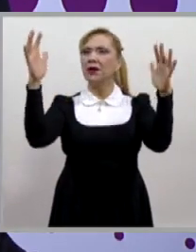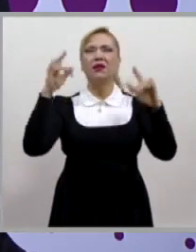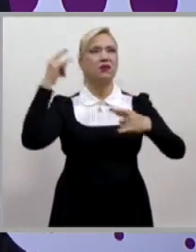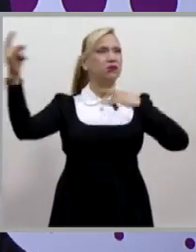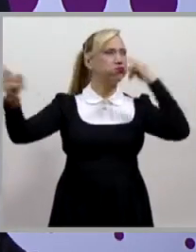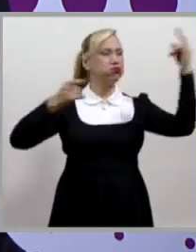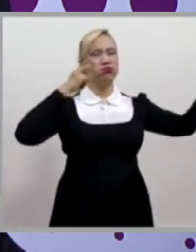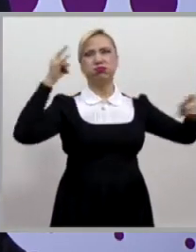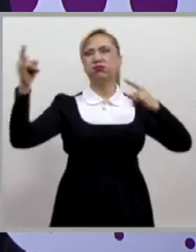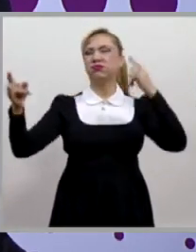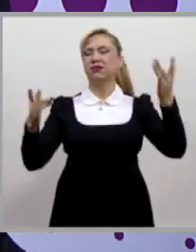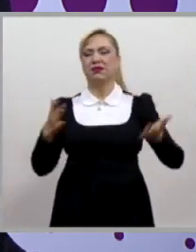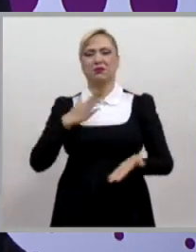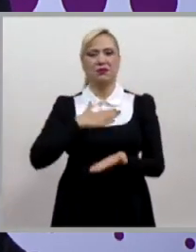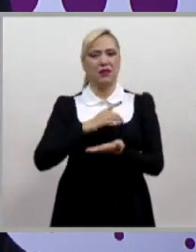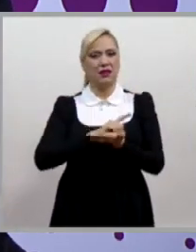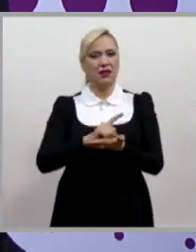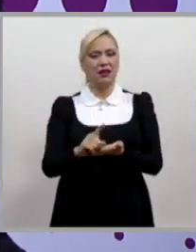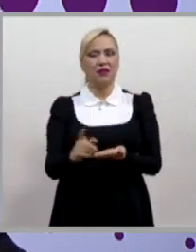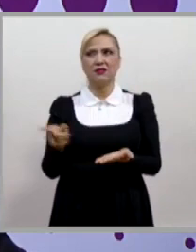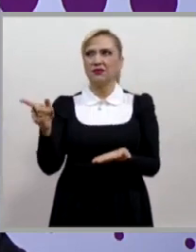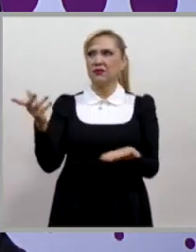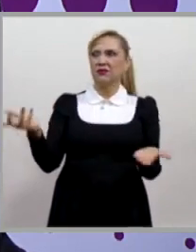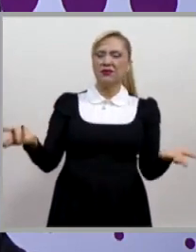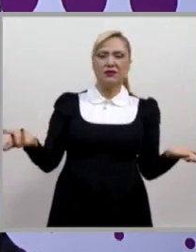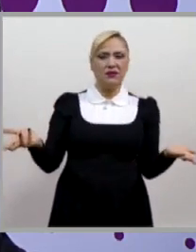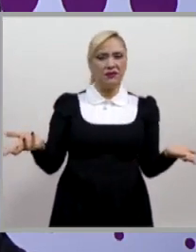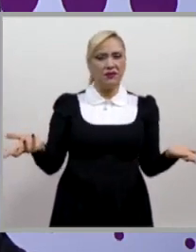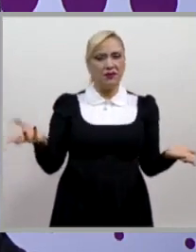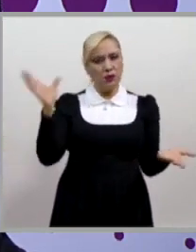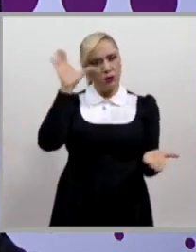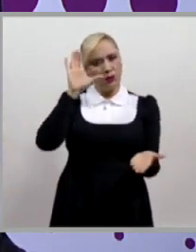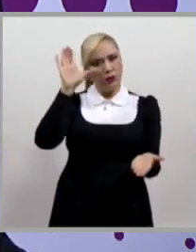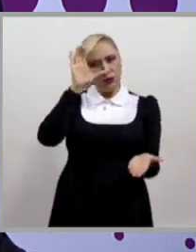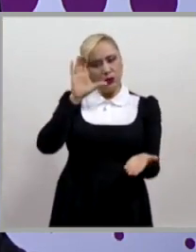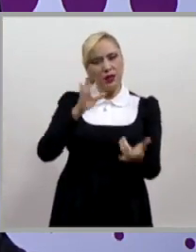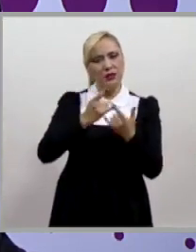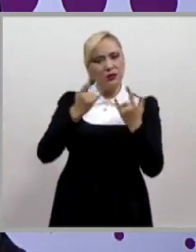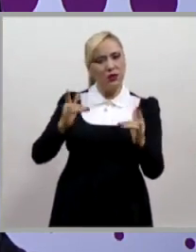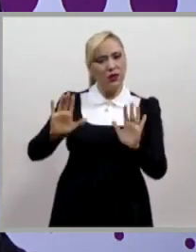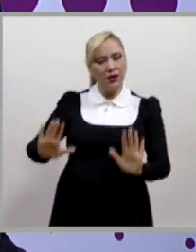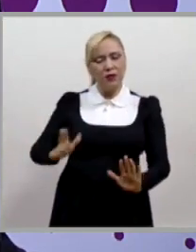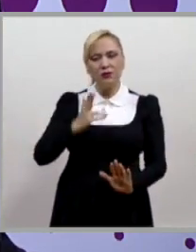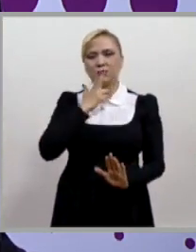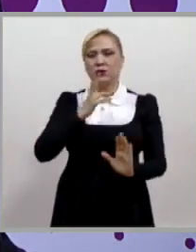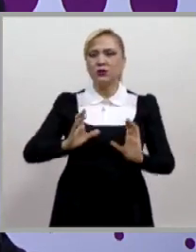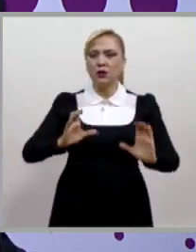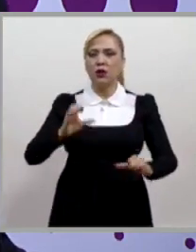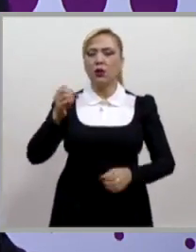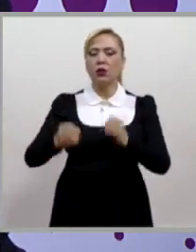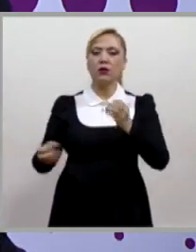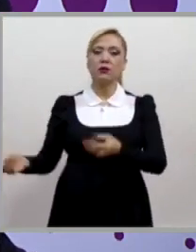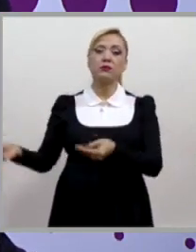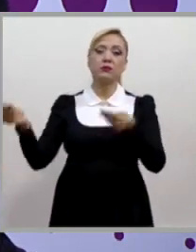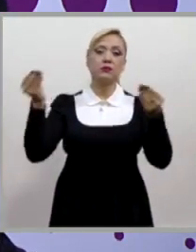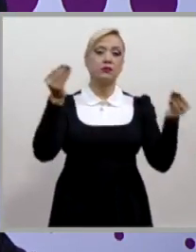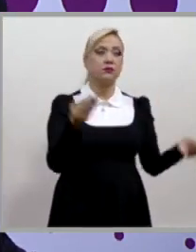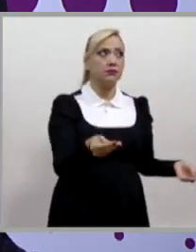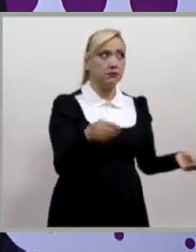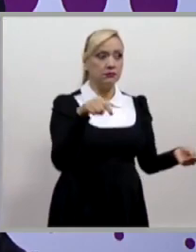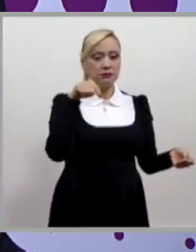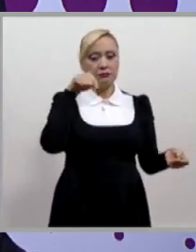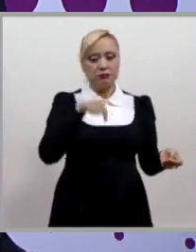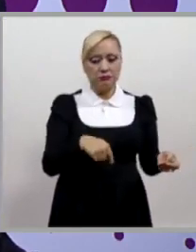afecta mi derecho a la cultura, ¿no? Este asunto llegó a la Corte y básicamente la